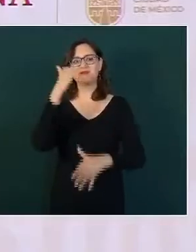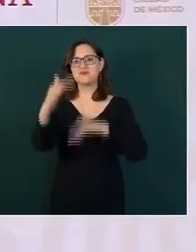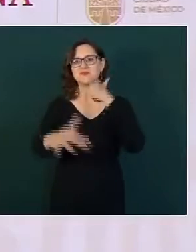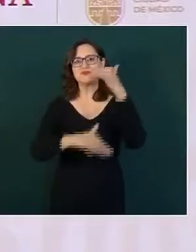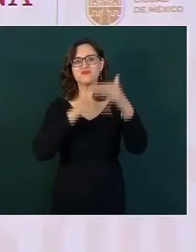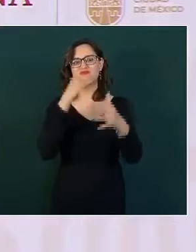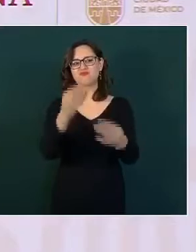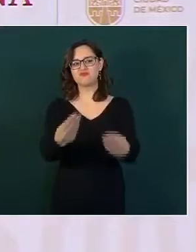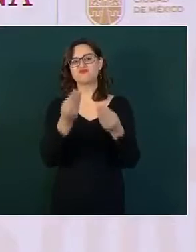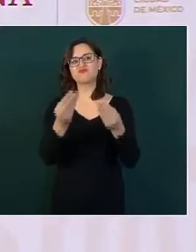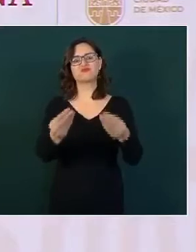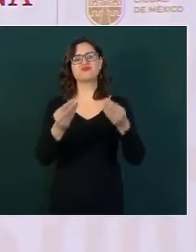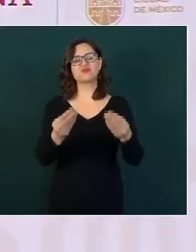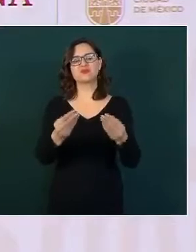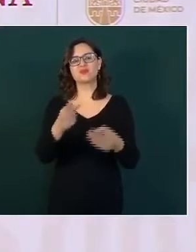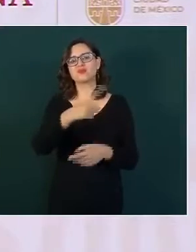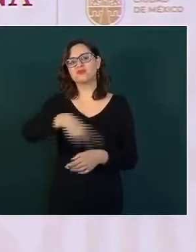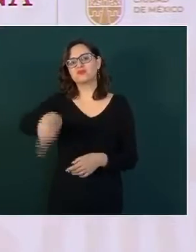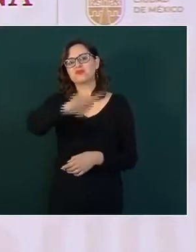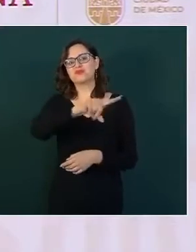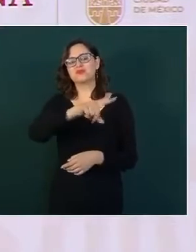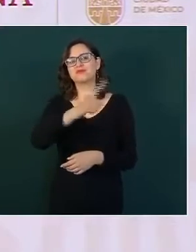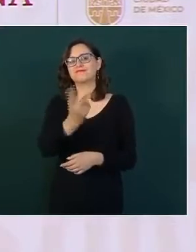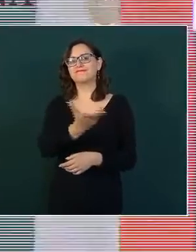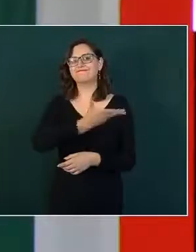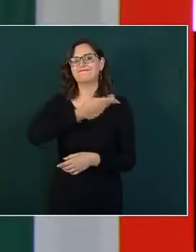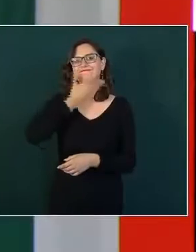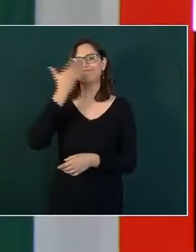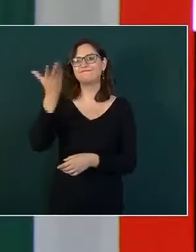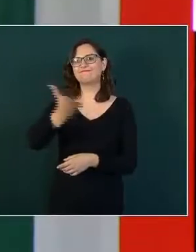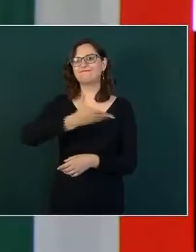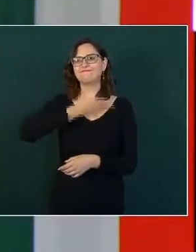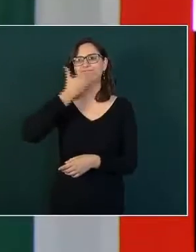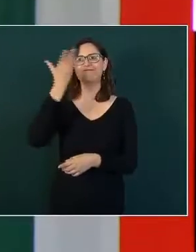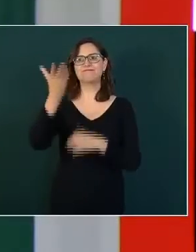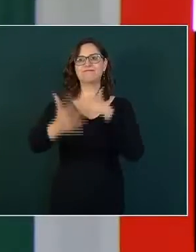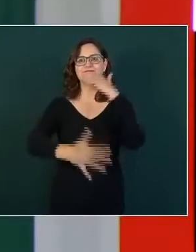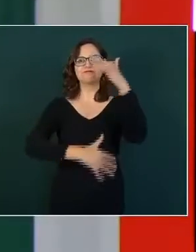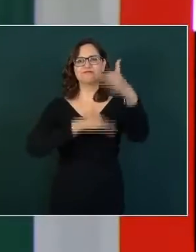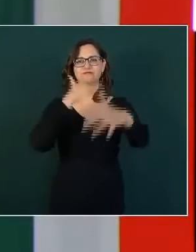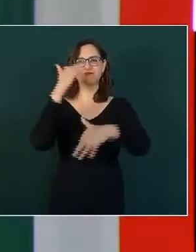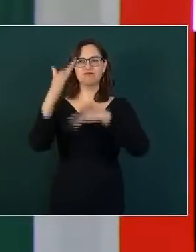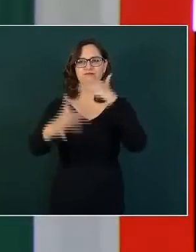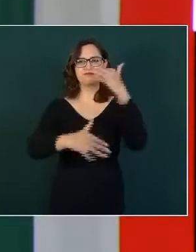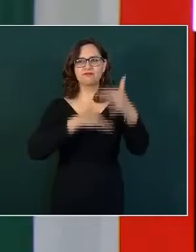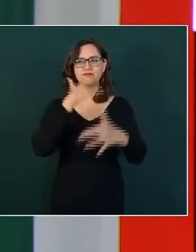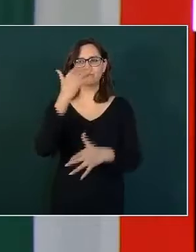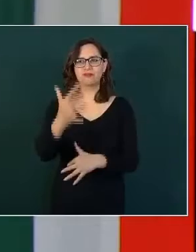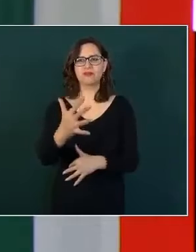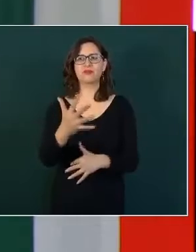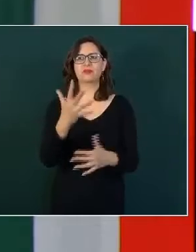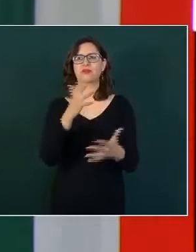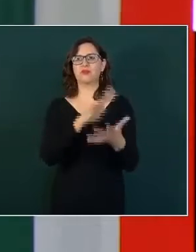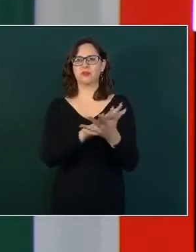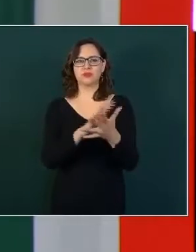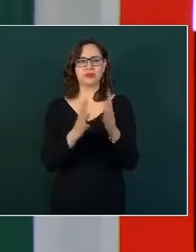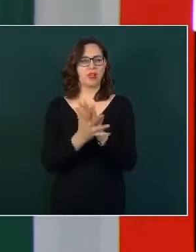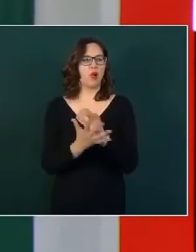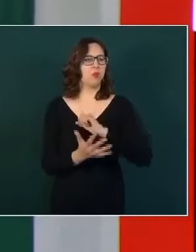mal acostumbradas, empresas constructoras al